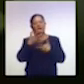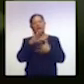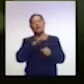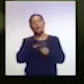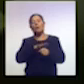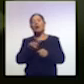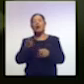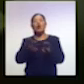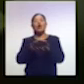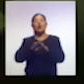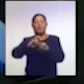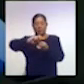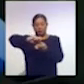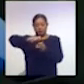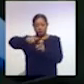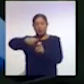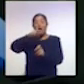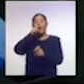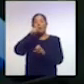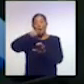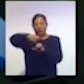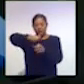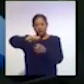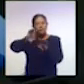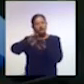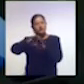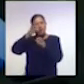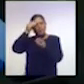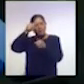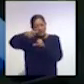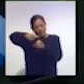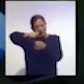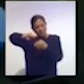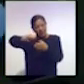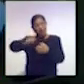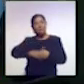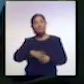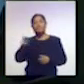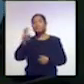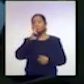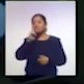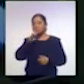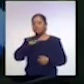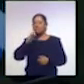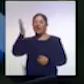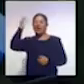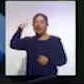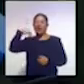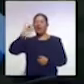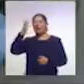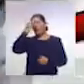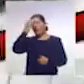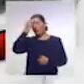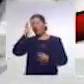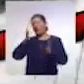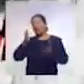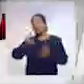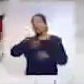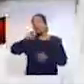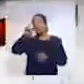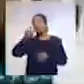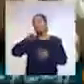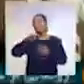abrir una botella de agua. Rusia tiene el objetivo de usar este tipo de máquinas en la exploración del espacio.